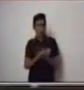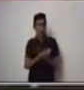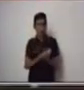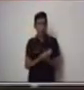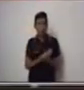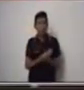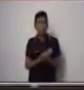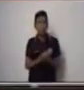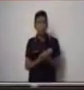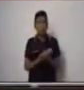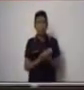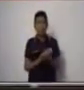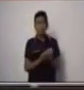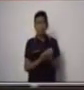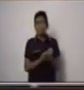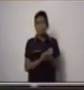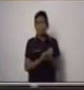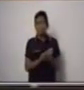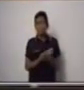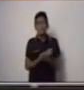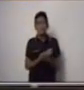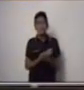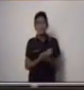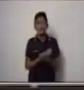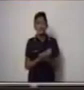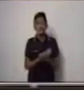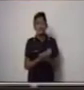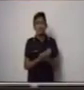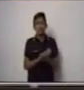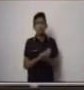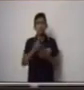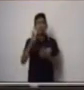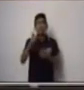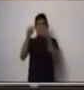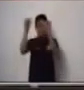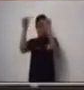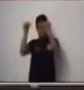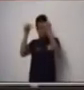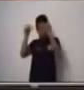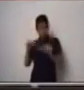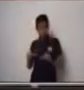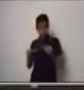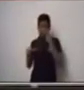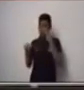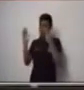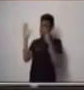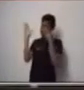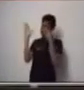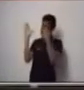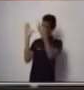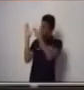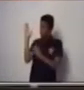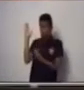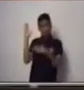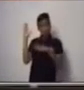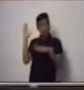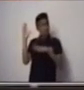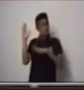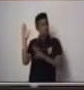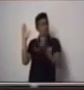tenemos tenemos a nuestro amigo el dinosaurio. Para ello vamos a observar que tenemos dos